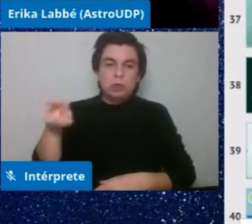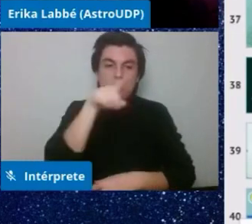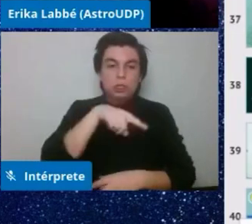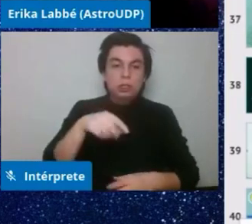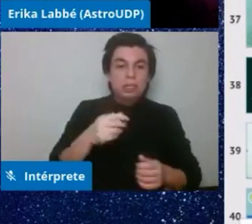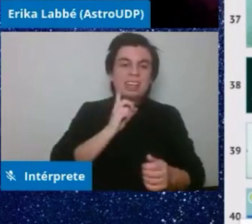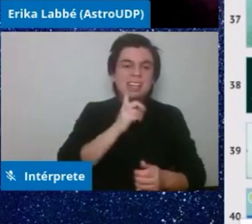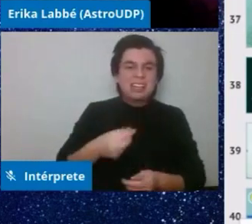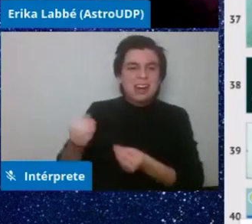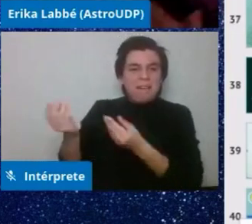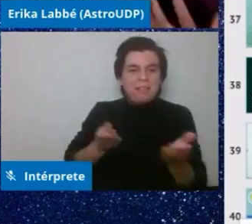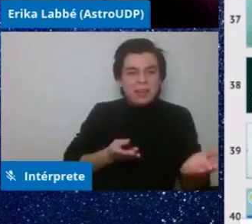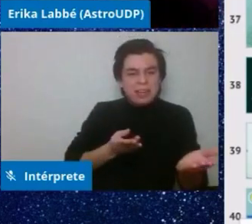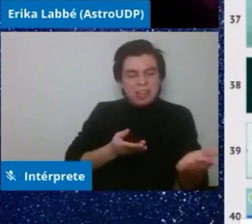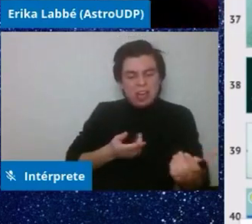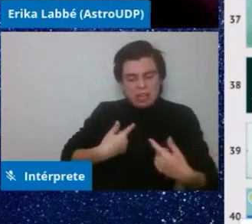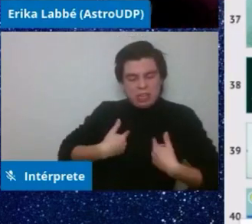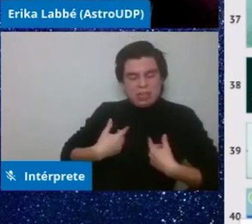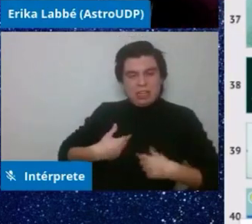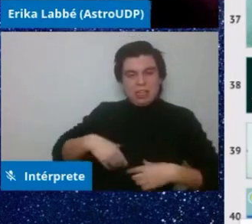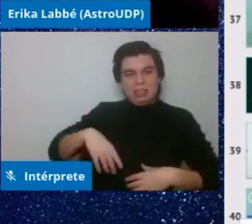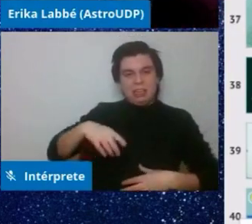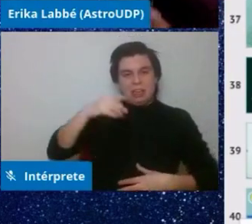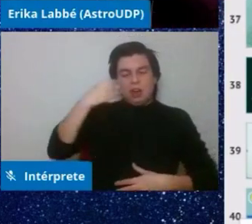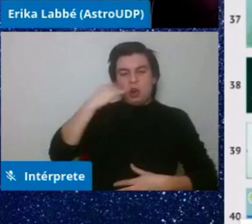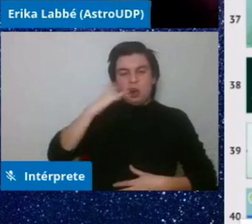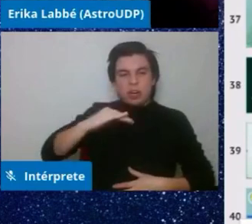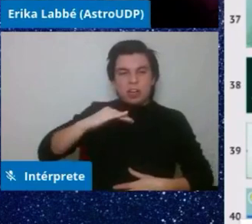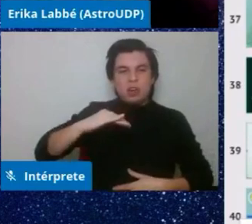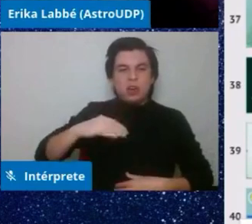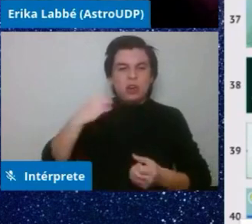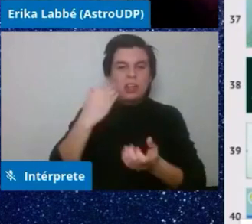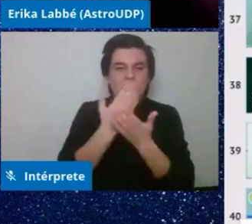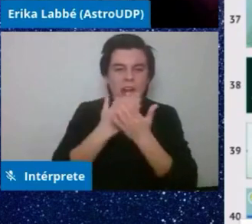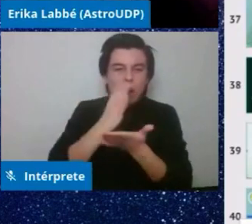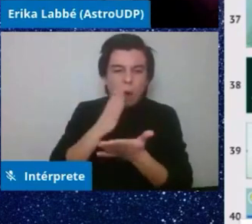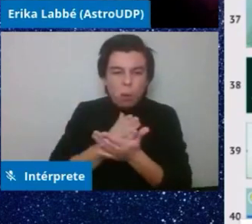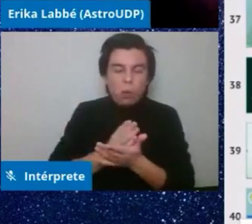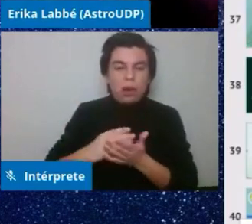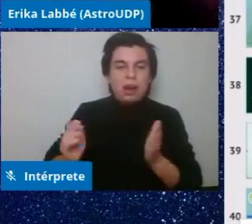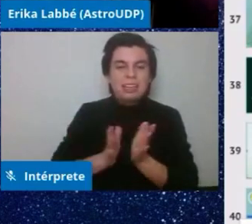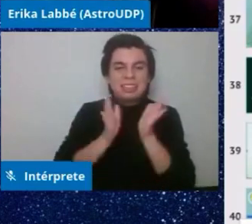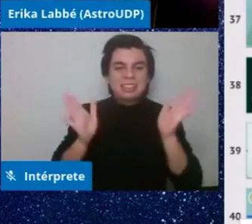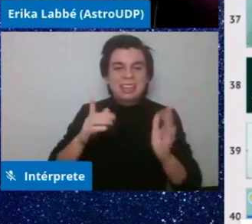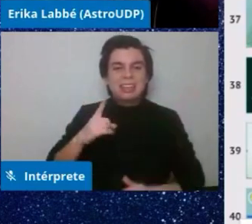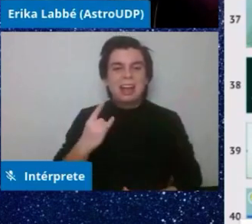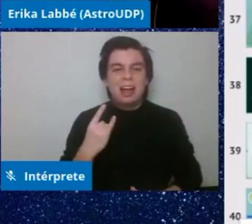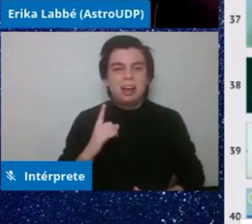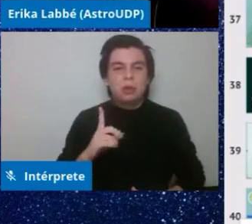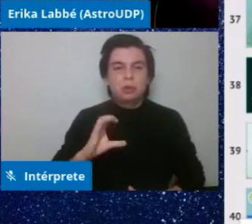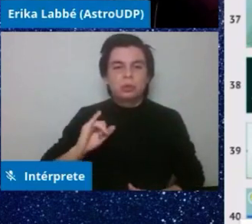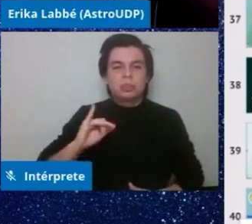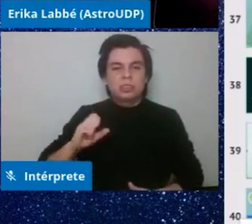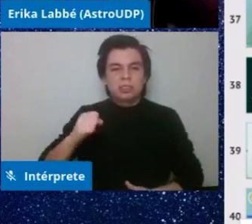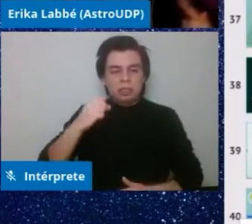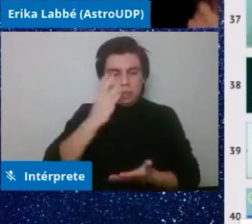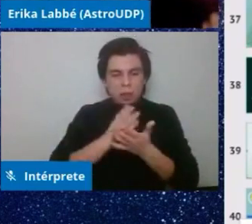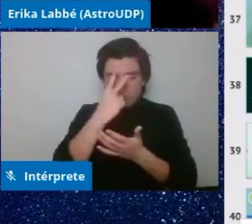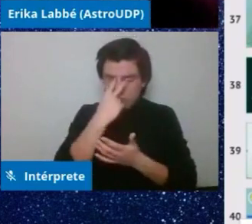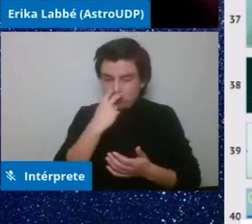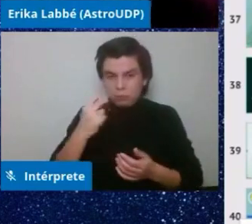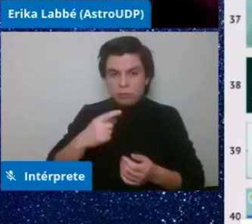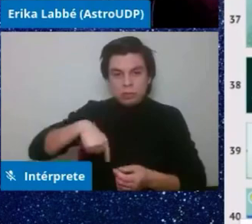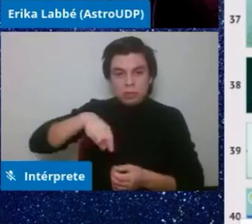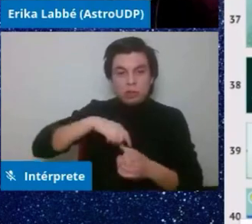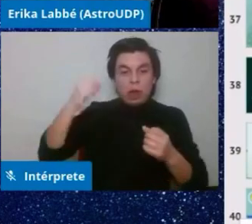Lucía. Entonces ellos aprendieron cómo mostrarle cada una de las actividades a las personas y estaban muy impresionados porque iban a estar enseñando